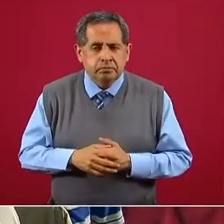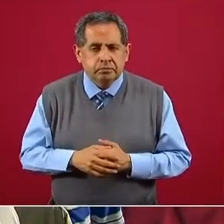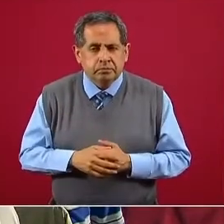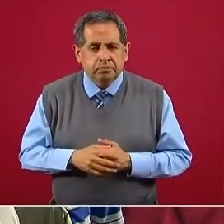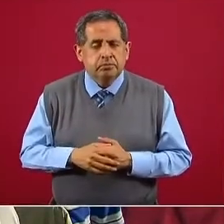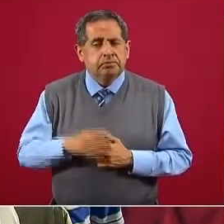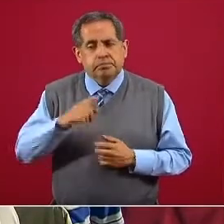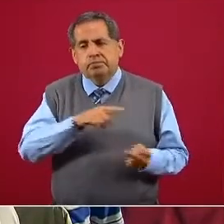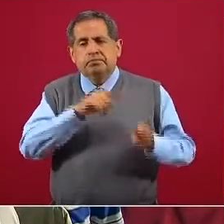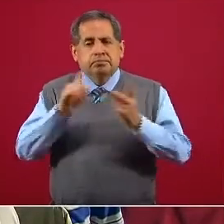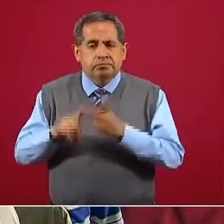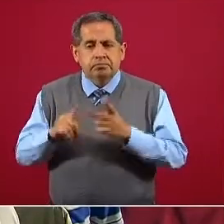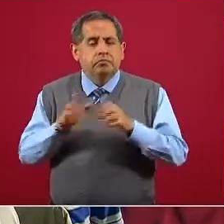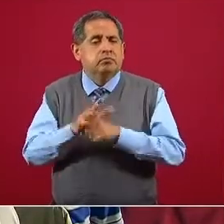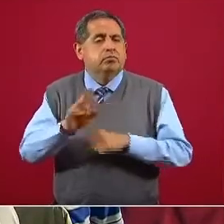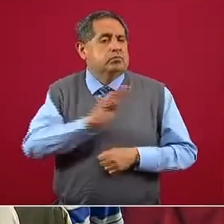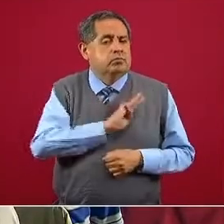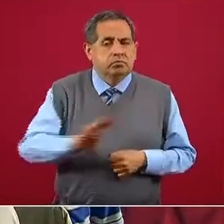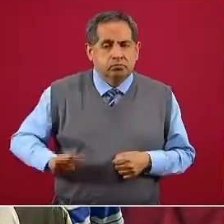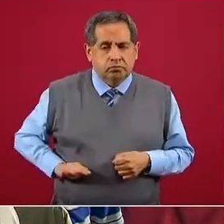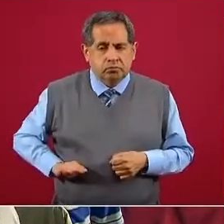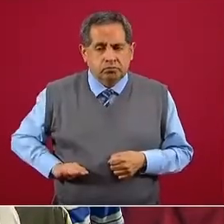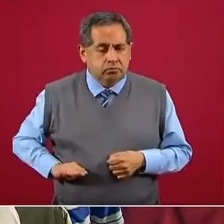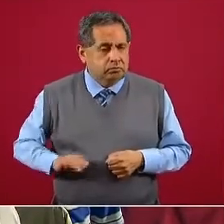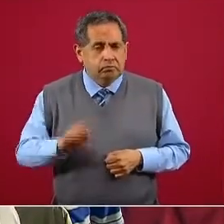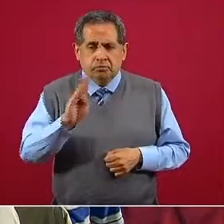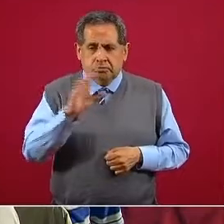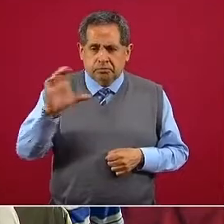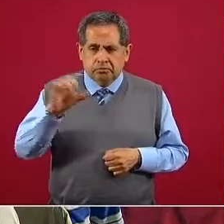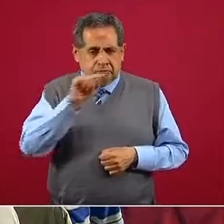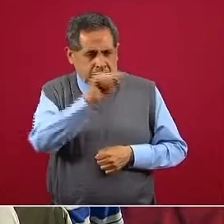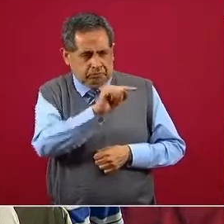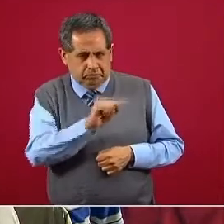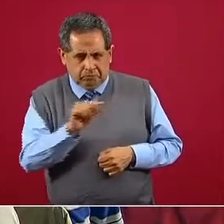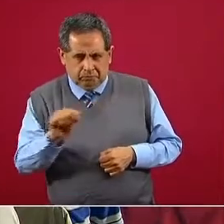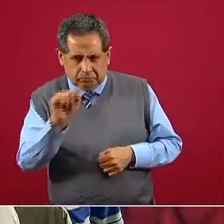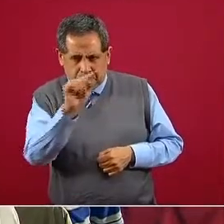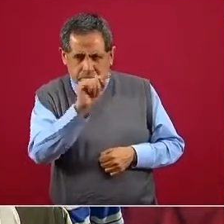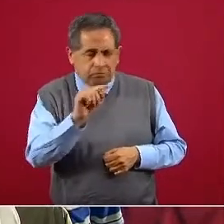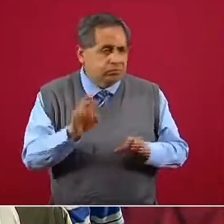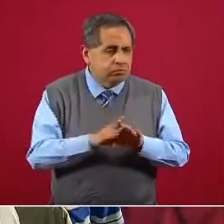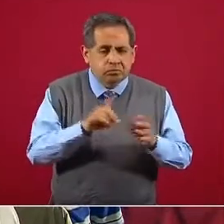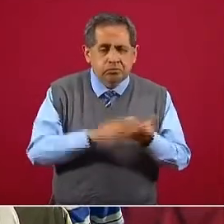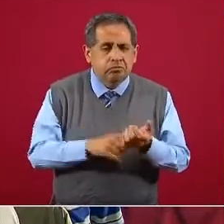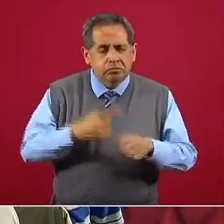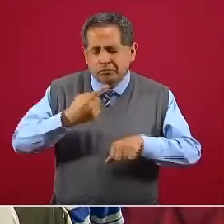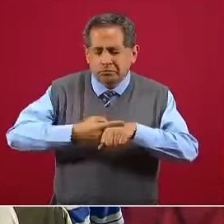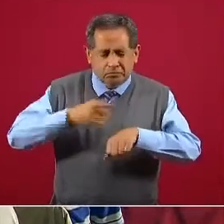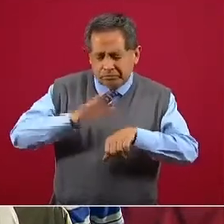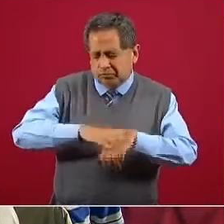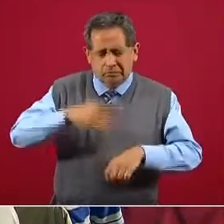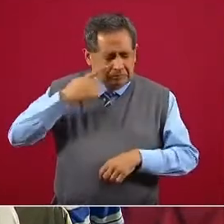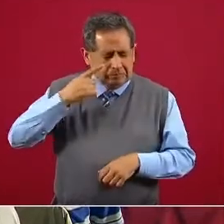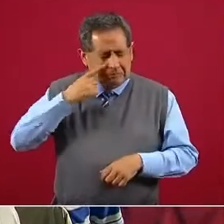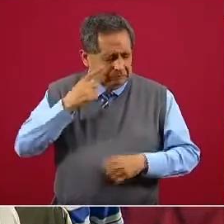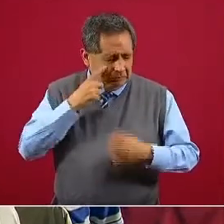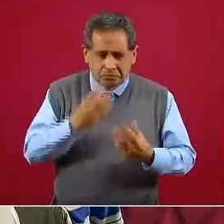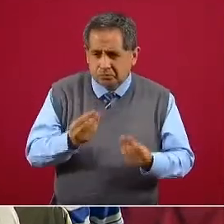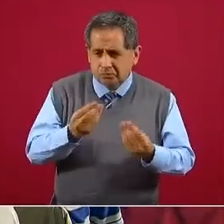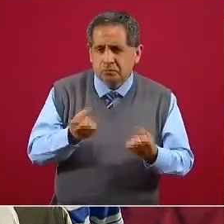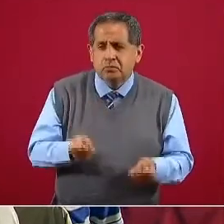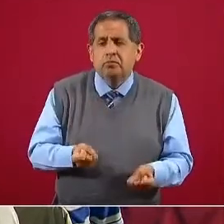en la segunda diapositiva los municipios que en Baja California Sur estarían contribuyendo a esta elevación que